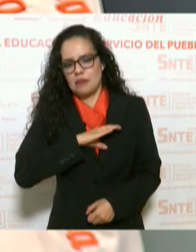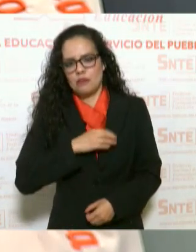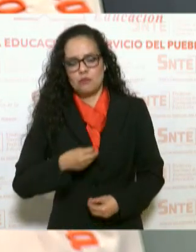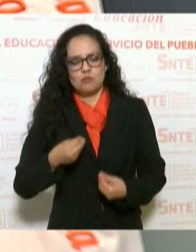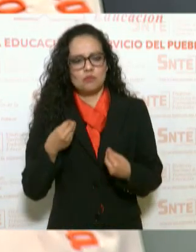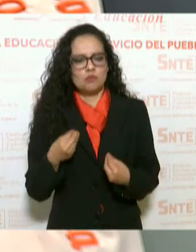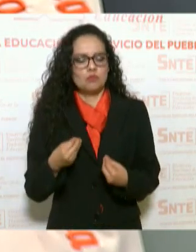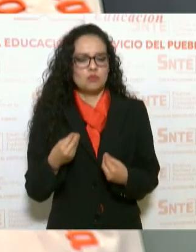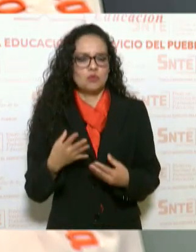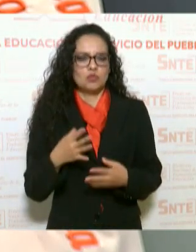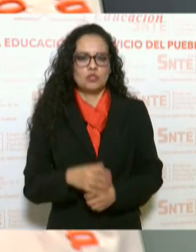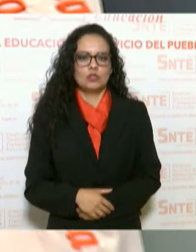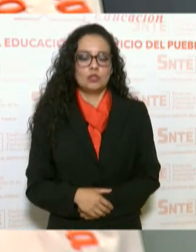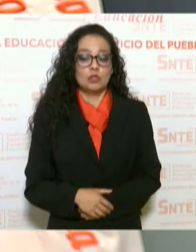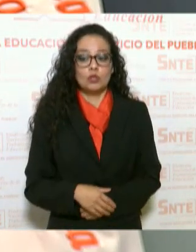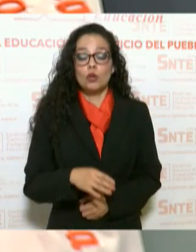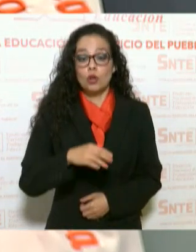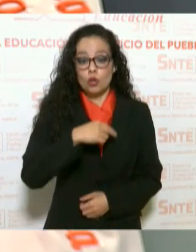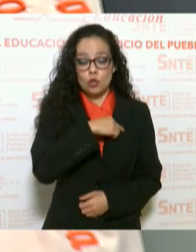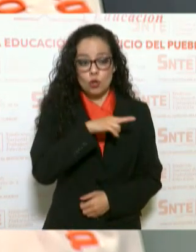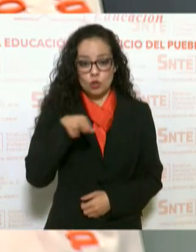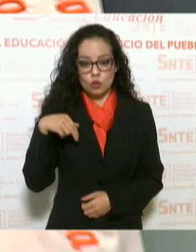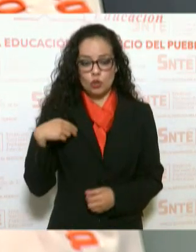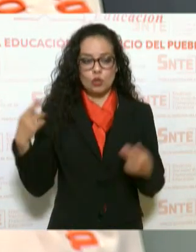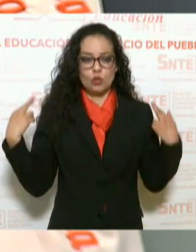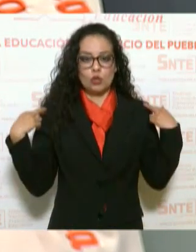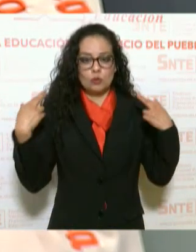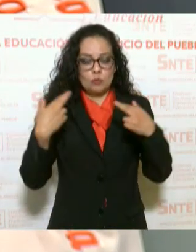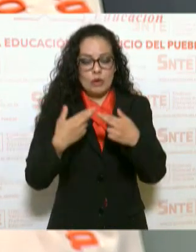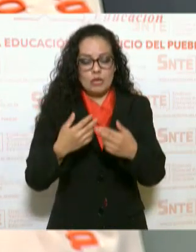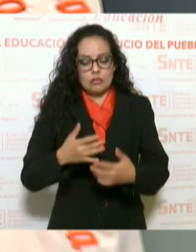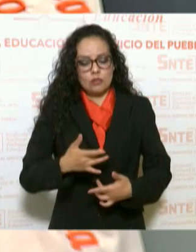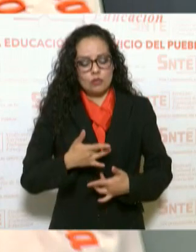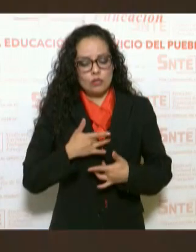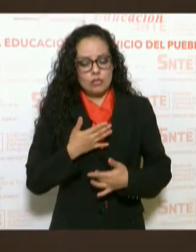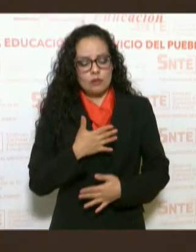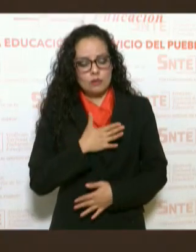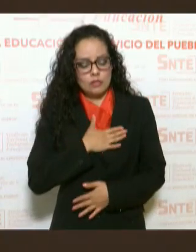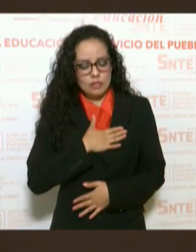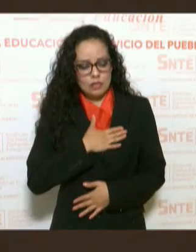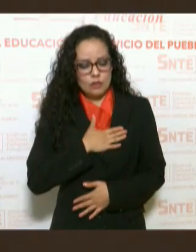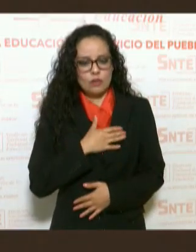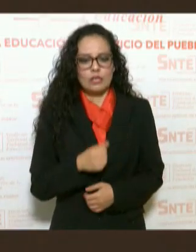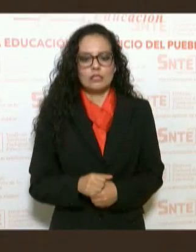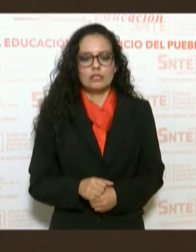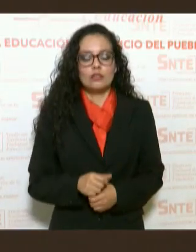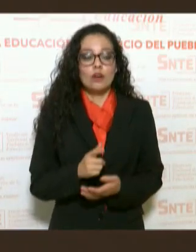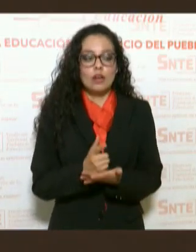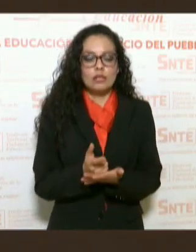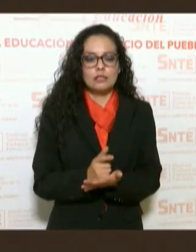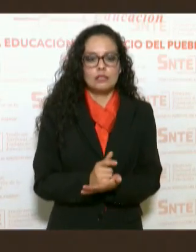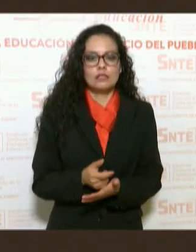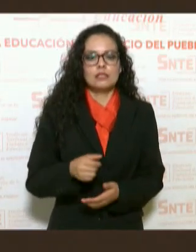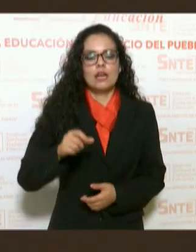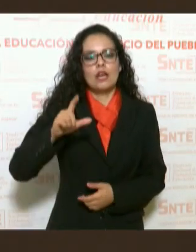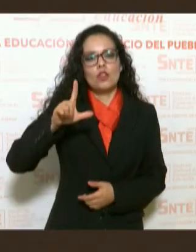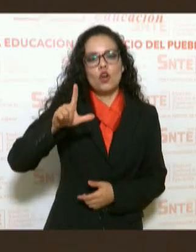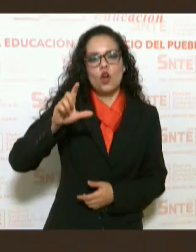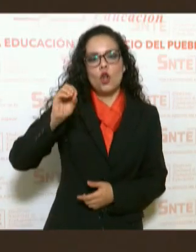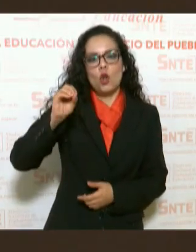afecto. El Magisterio Nacional lo lleva en su corazón. Al licenciado Andrés Manuel López